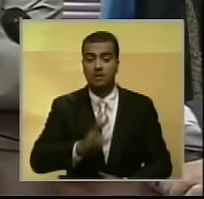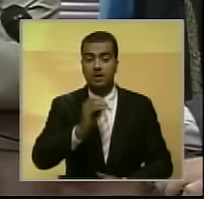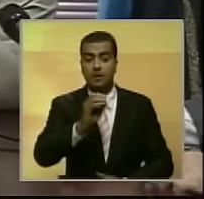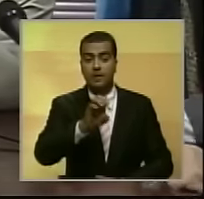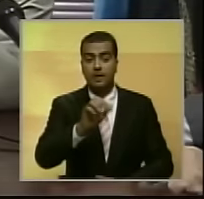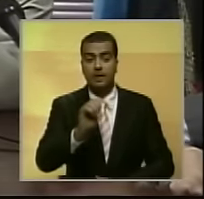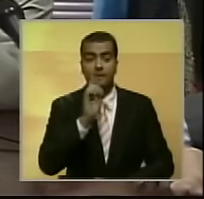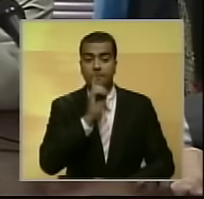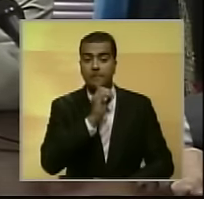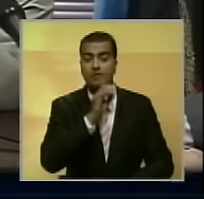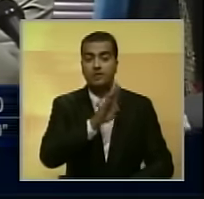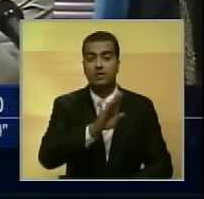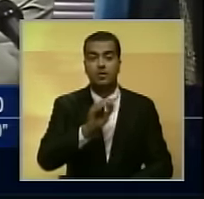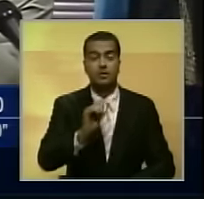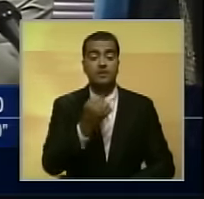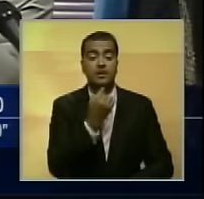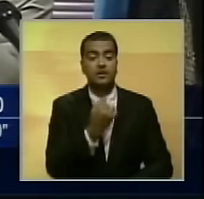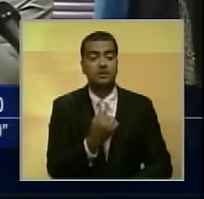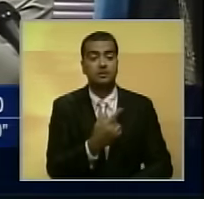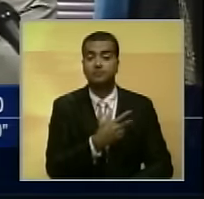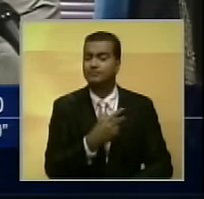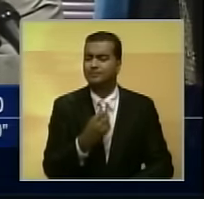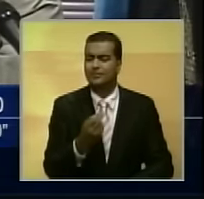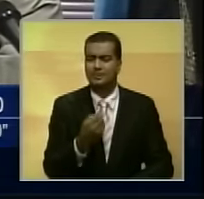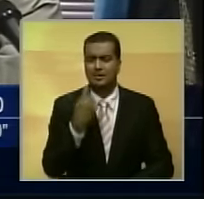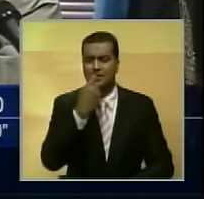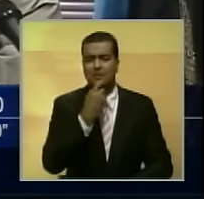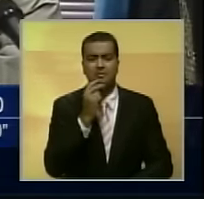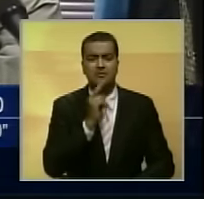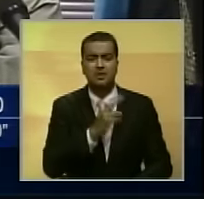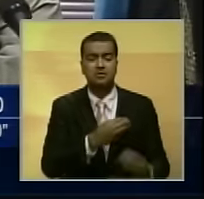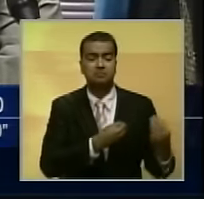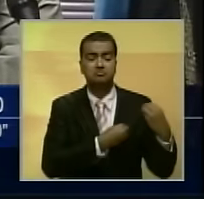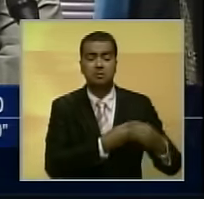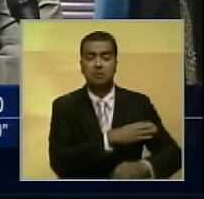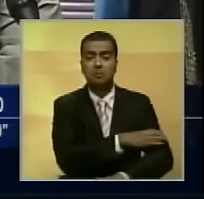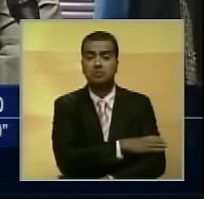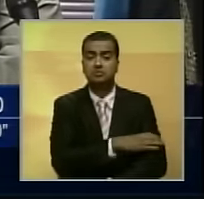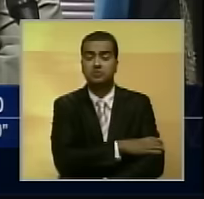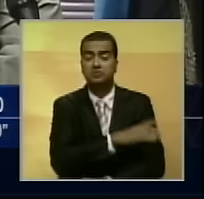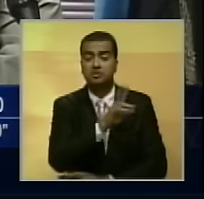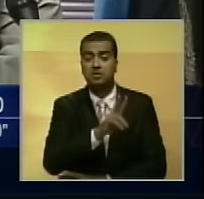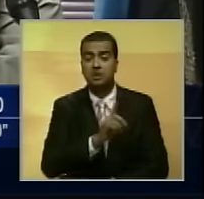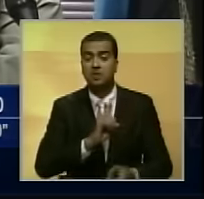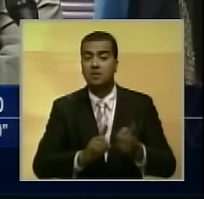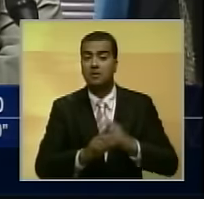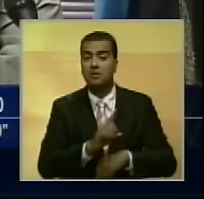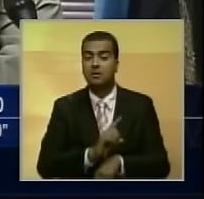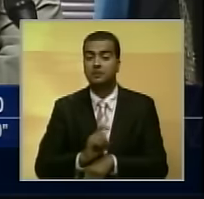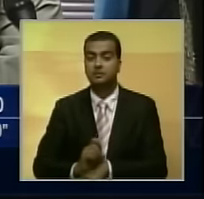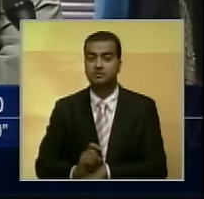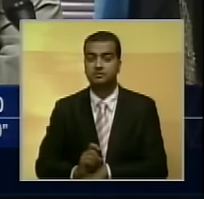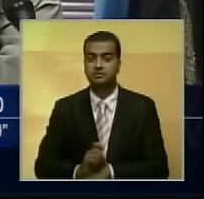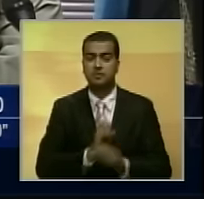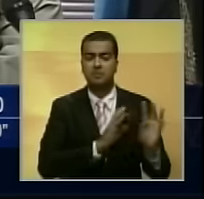OEA, Bernardo Álvarez, dijo que no sería extraño verlo como miembro de la oposición venezolana en cualquier momento,